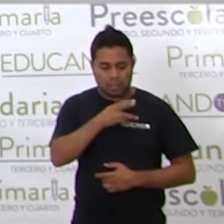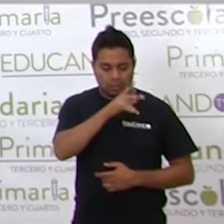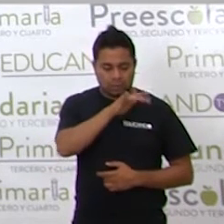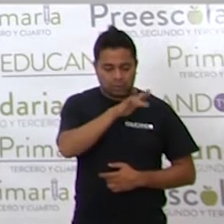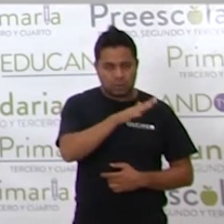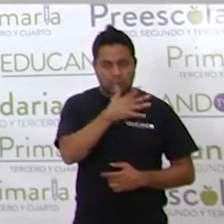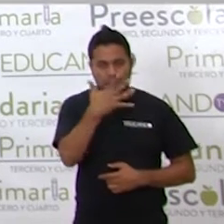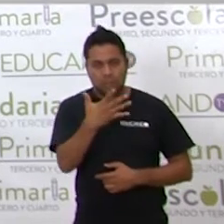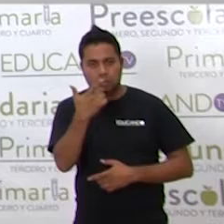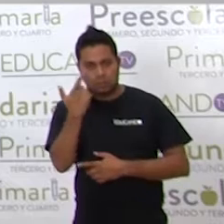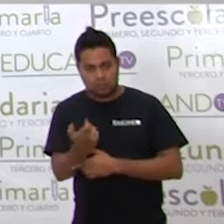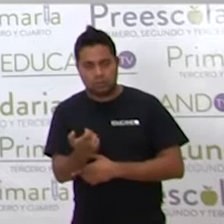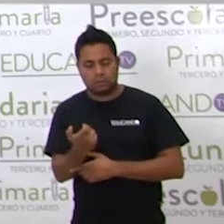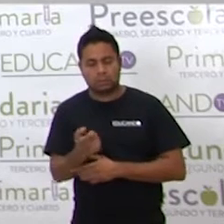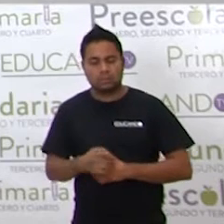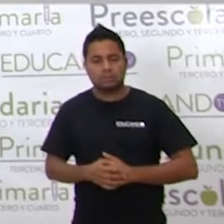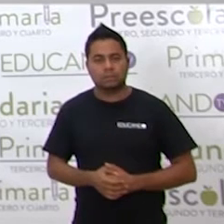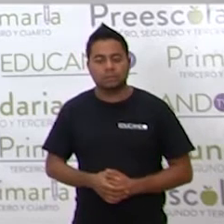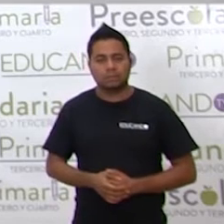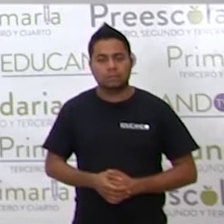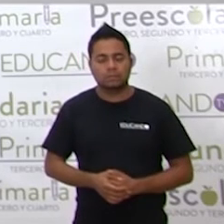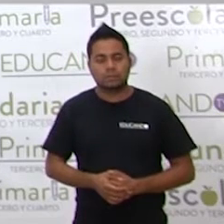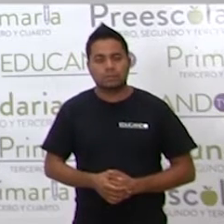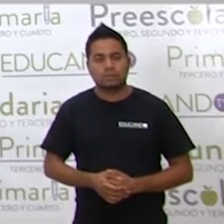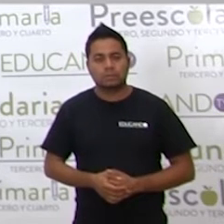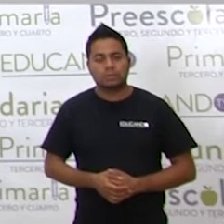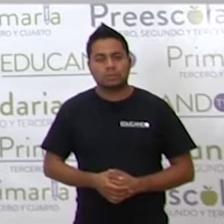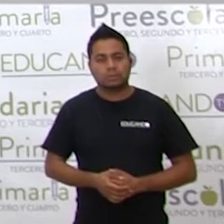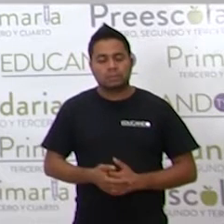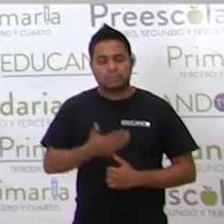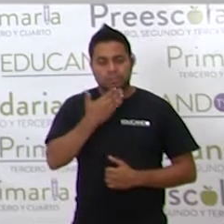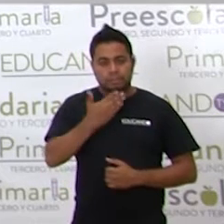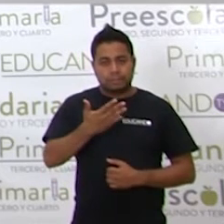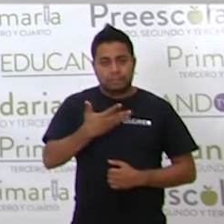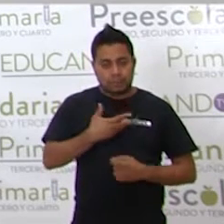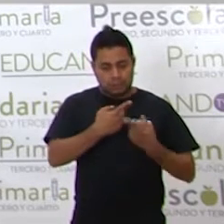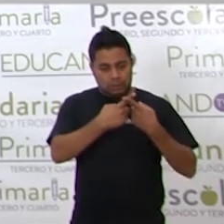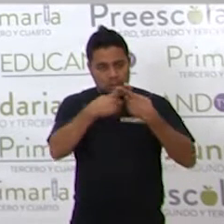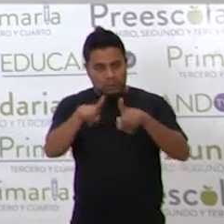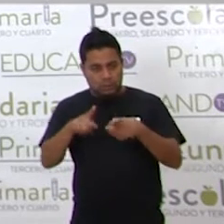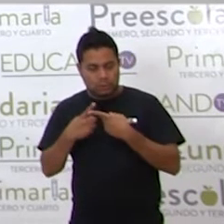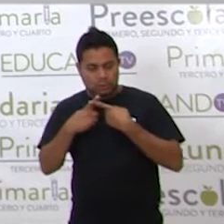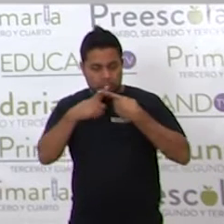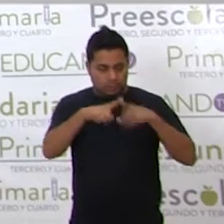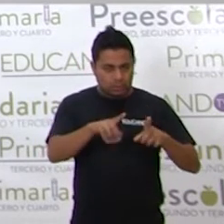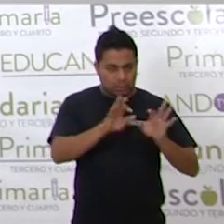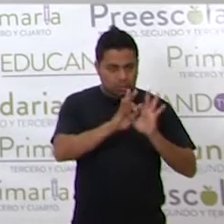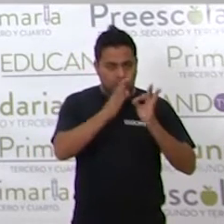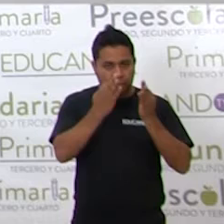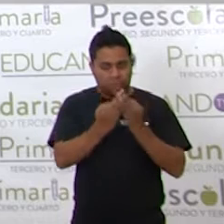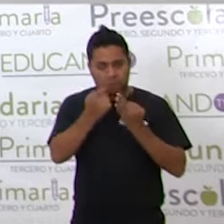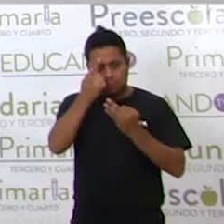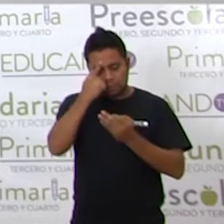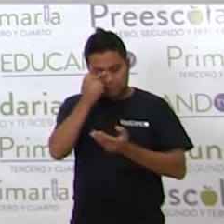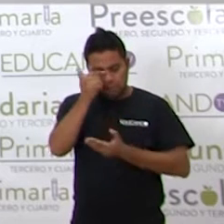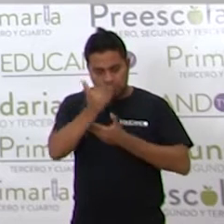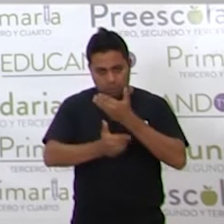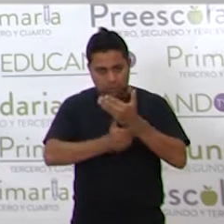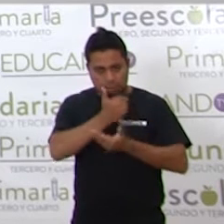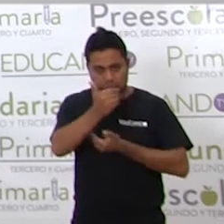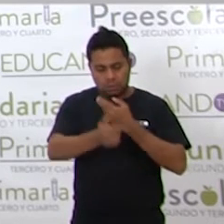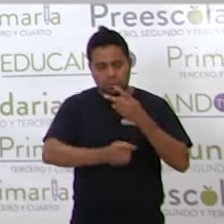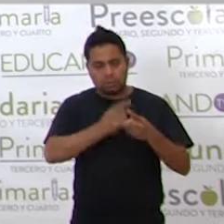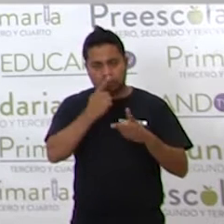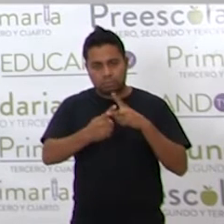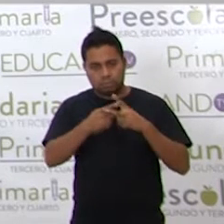55 pesos. Bien, hay diferentes maneras, diferentes procedimientos de